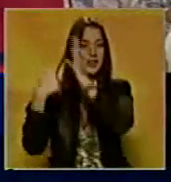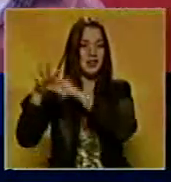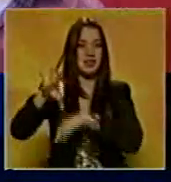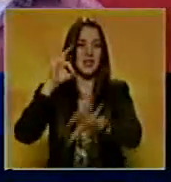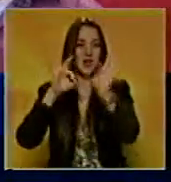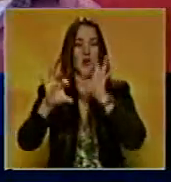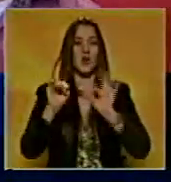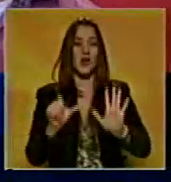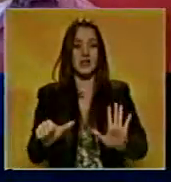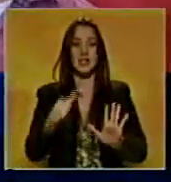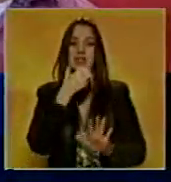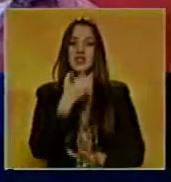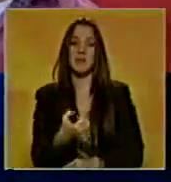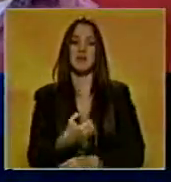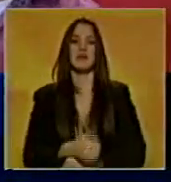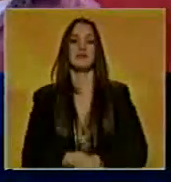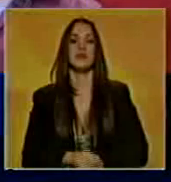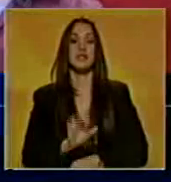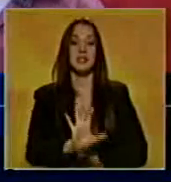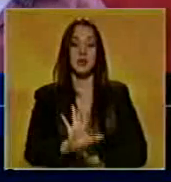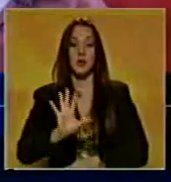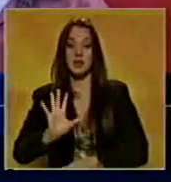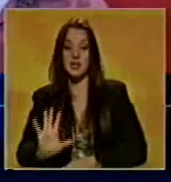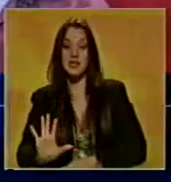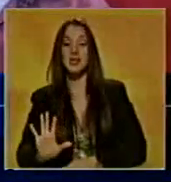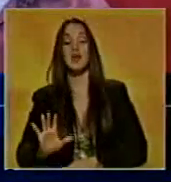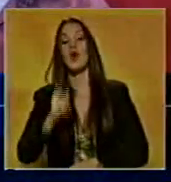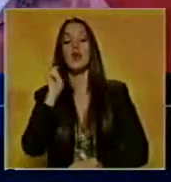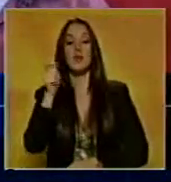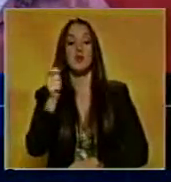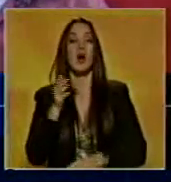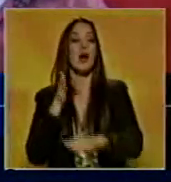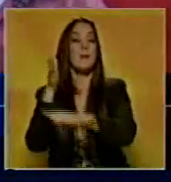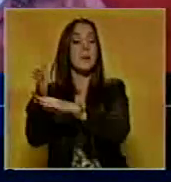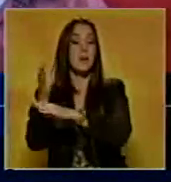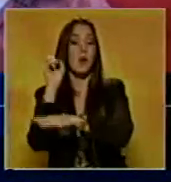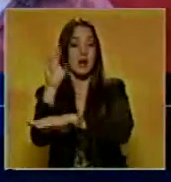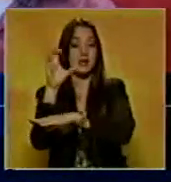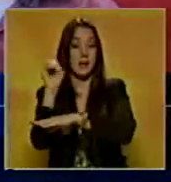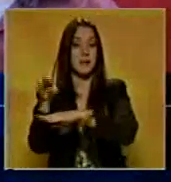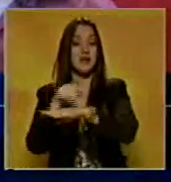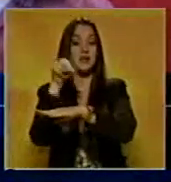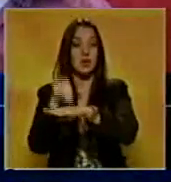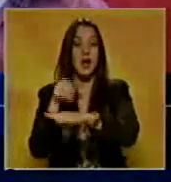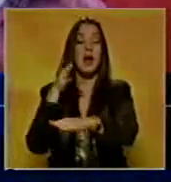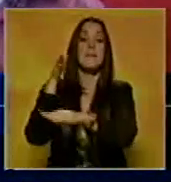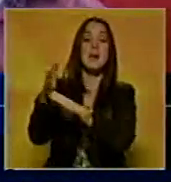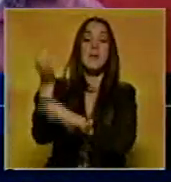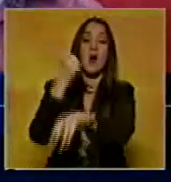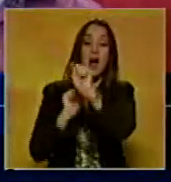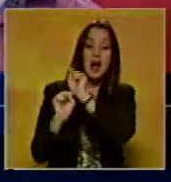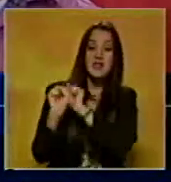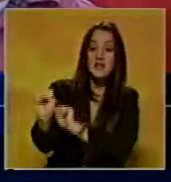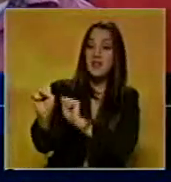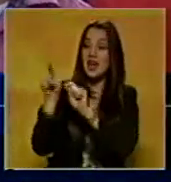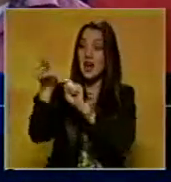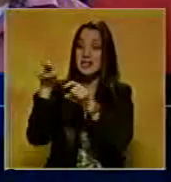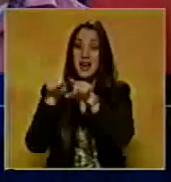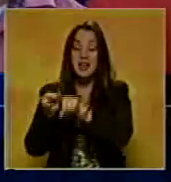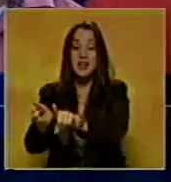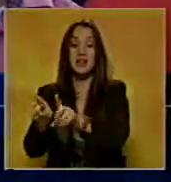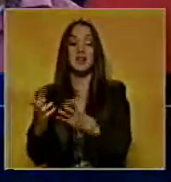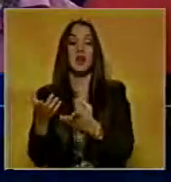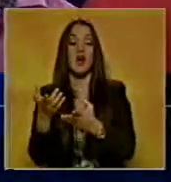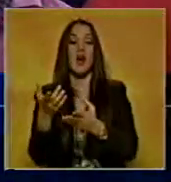6 de diciembre. 55 diputados que vamos a la Asamblea Nacional, vamos para seguir defendiendo de la Asamblea Nacional al pueblo,